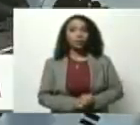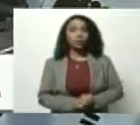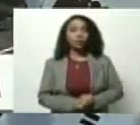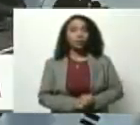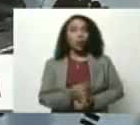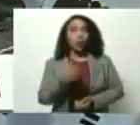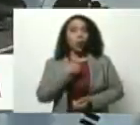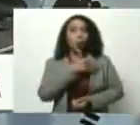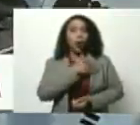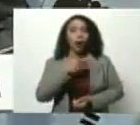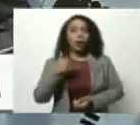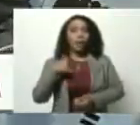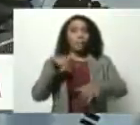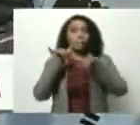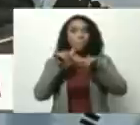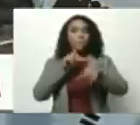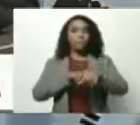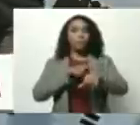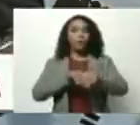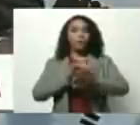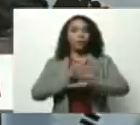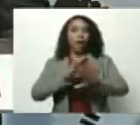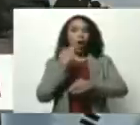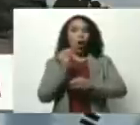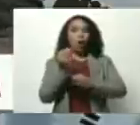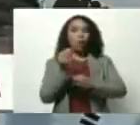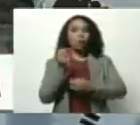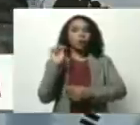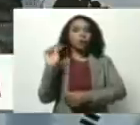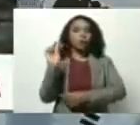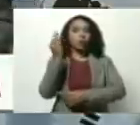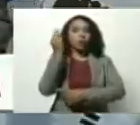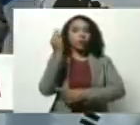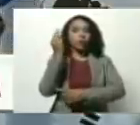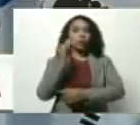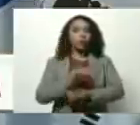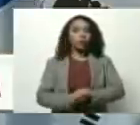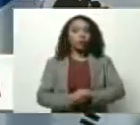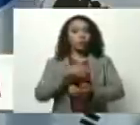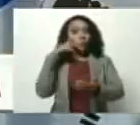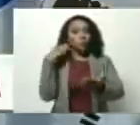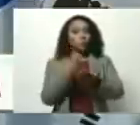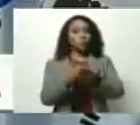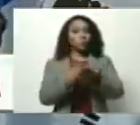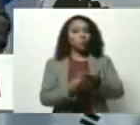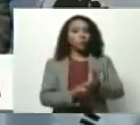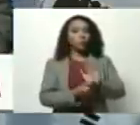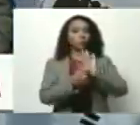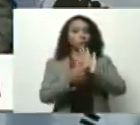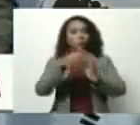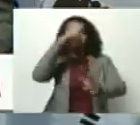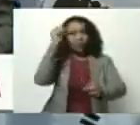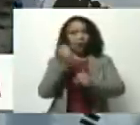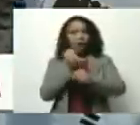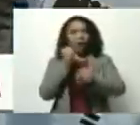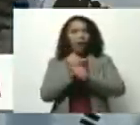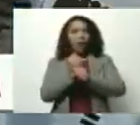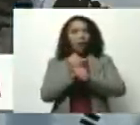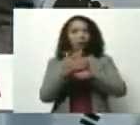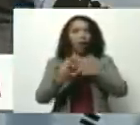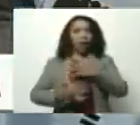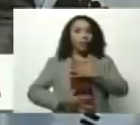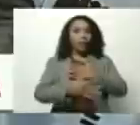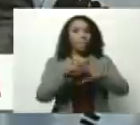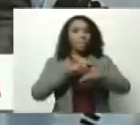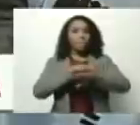Quería al mismo tiempo, ya como segunda muestra de trabajo que está adelantando el